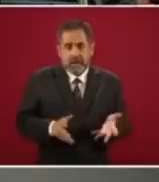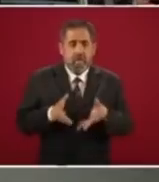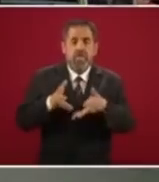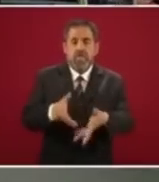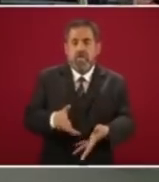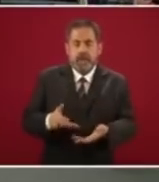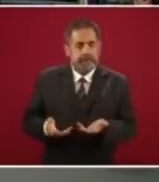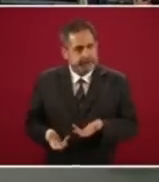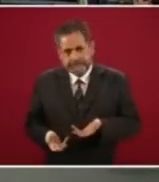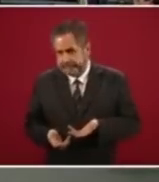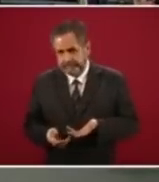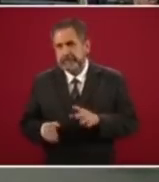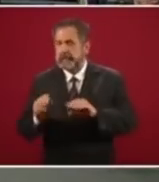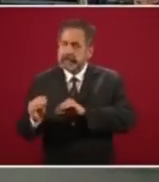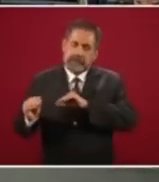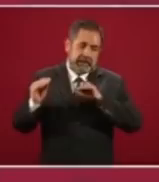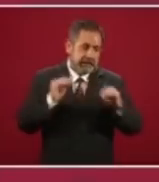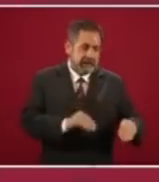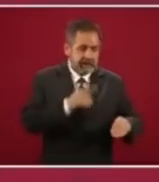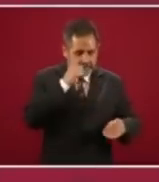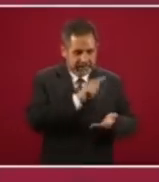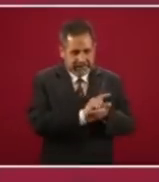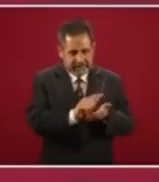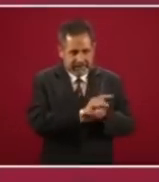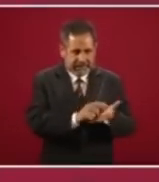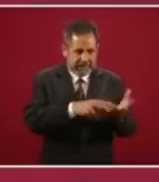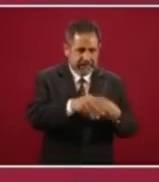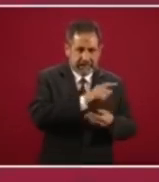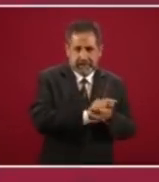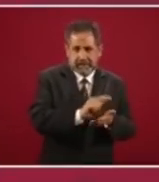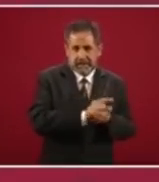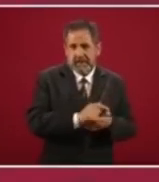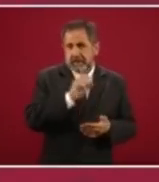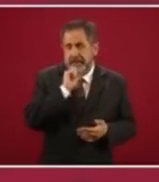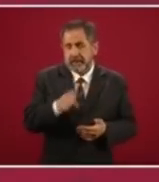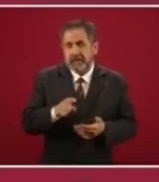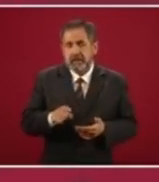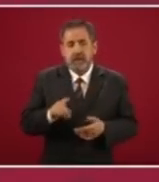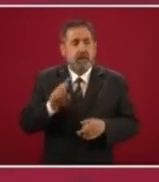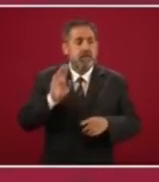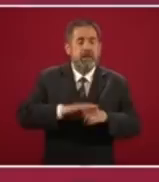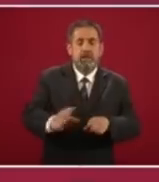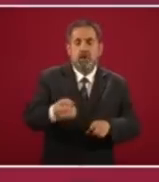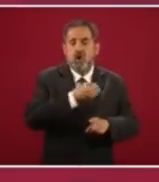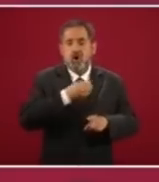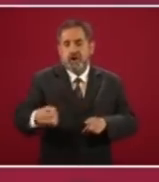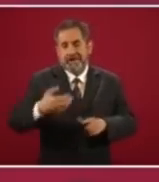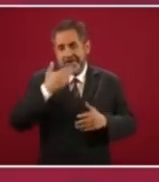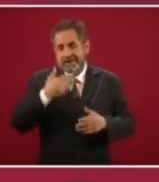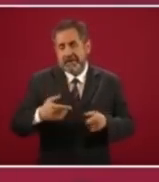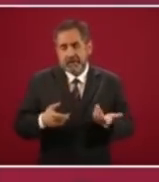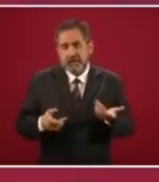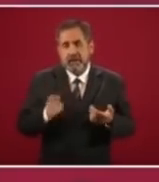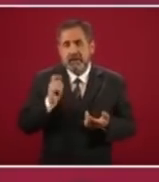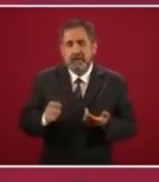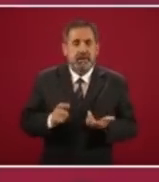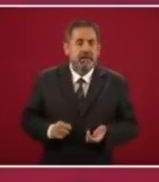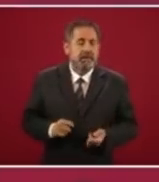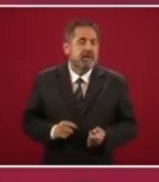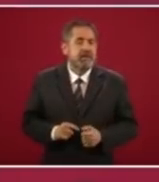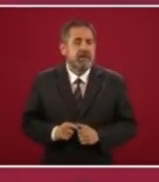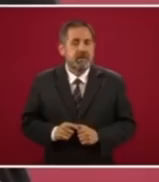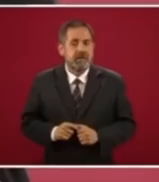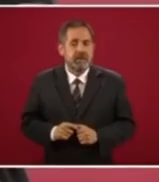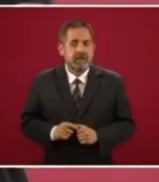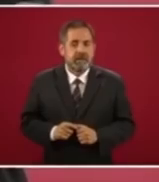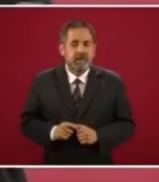ahí arrumbadas, y también poner orden desde el punto de vista